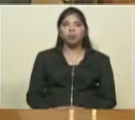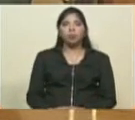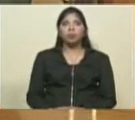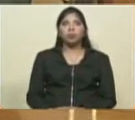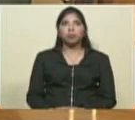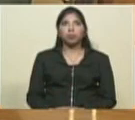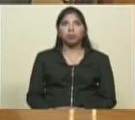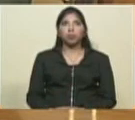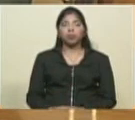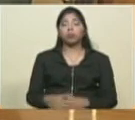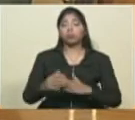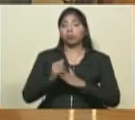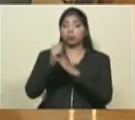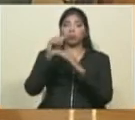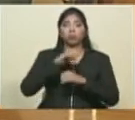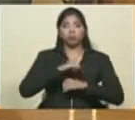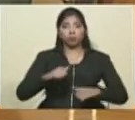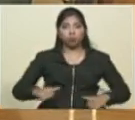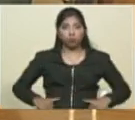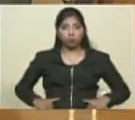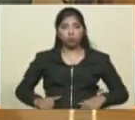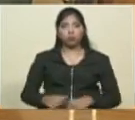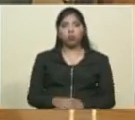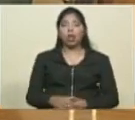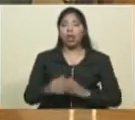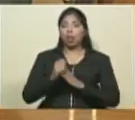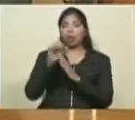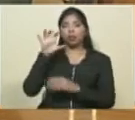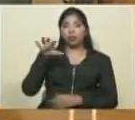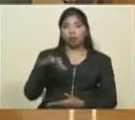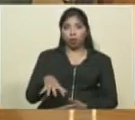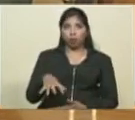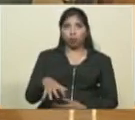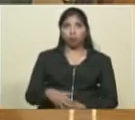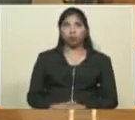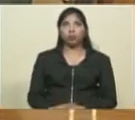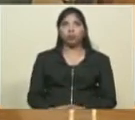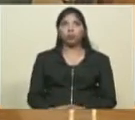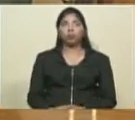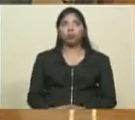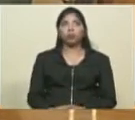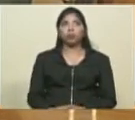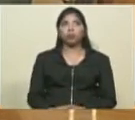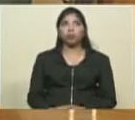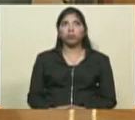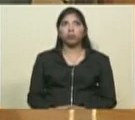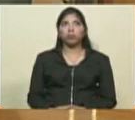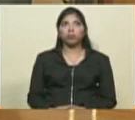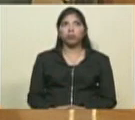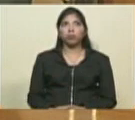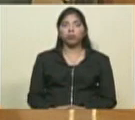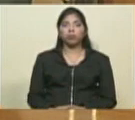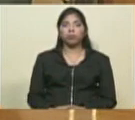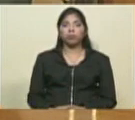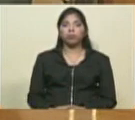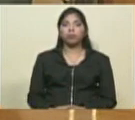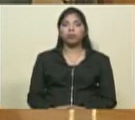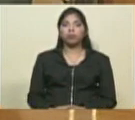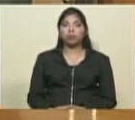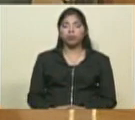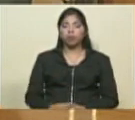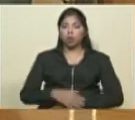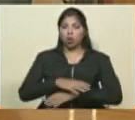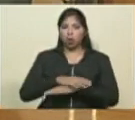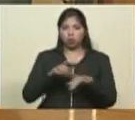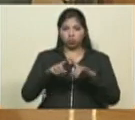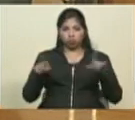Fuerza Armada Nacional Bolivariana y jefe de Estado. En este punto, la presidenta concedió el derecho de palabra y el uso de la tribuna